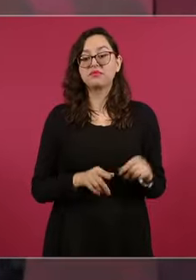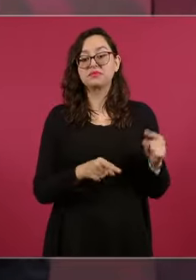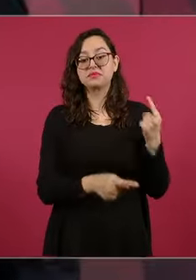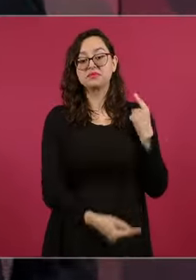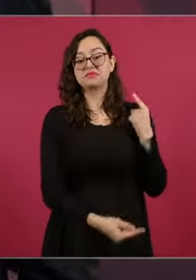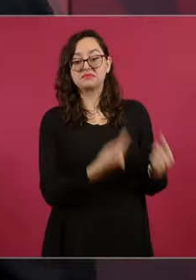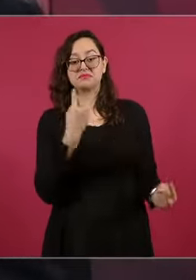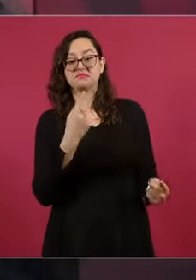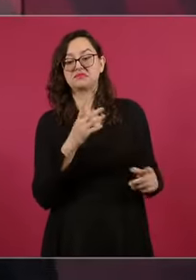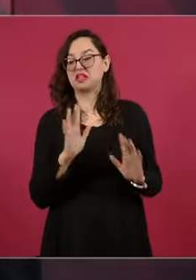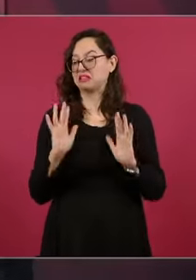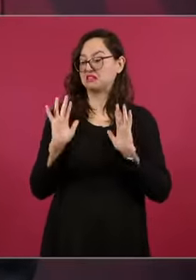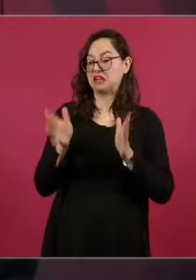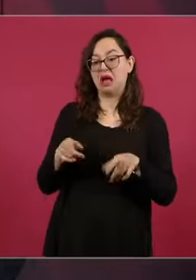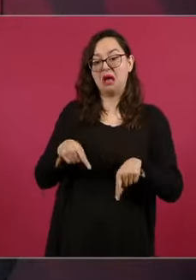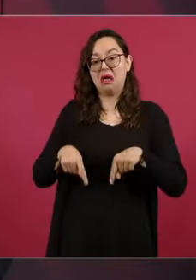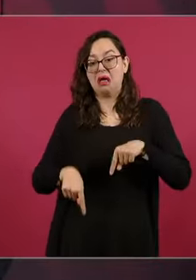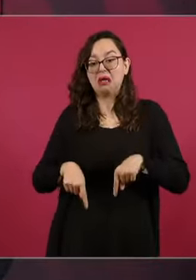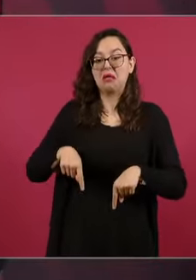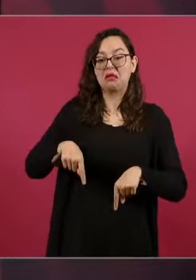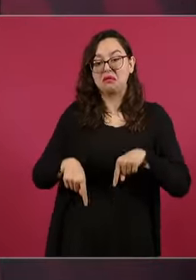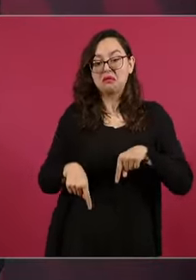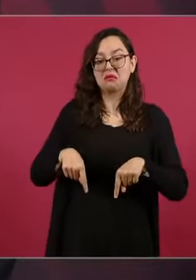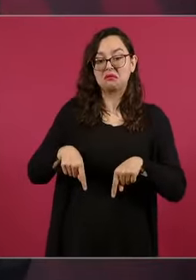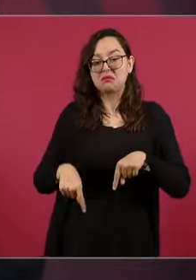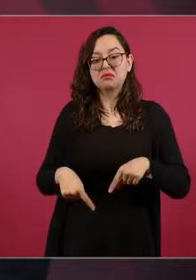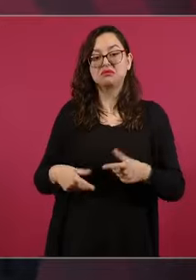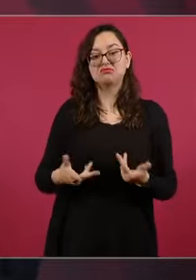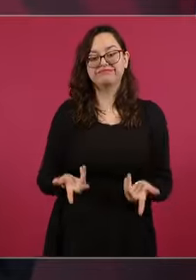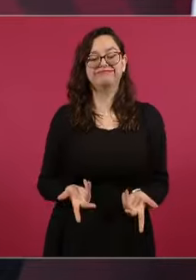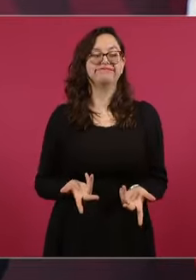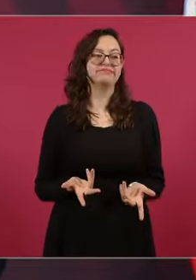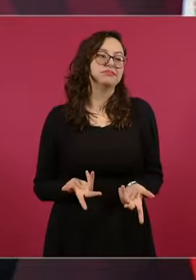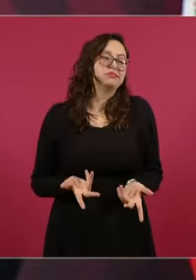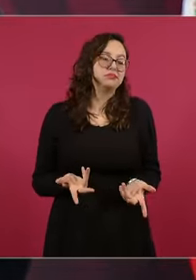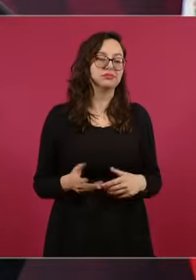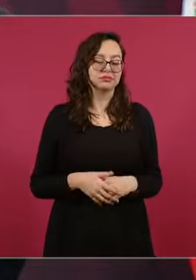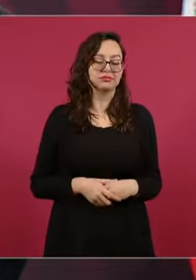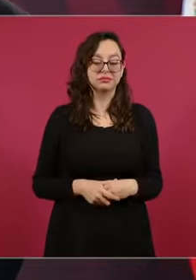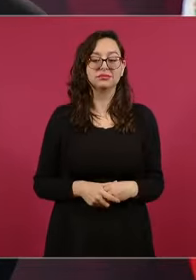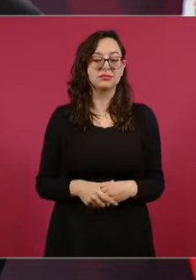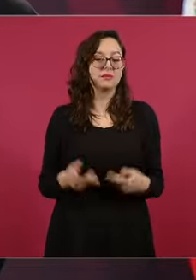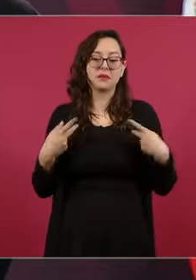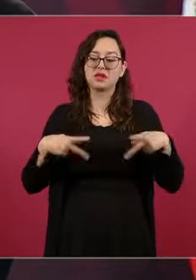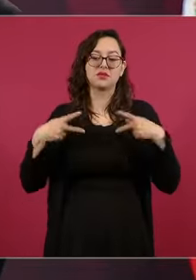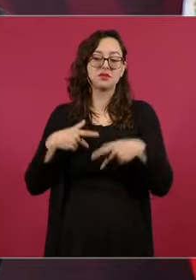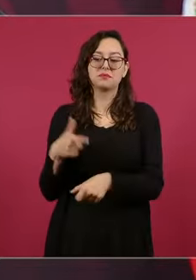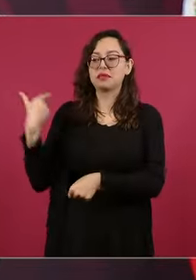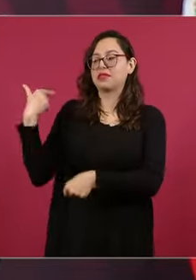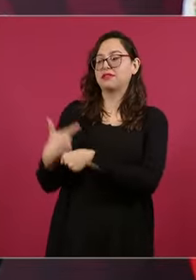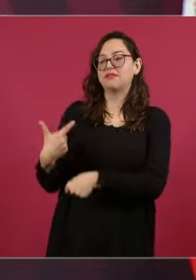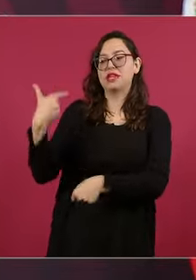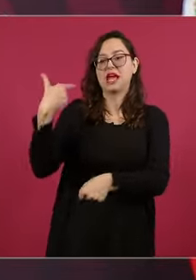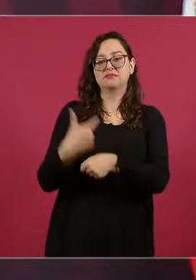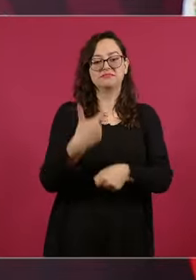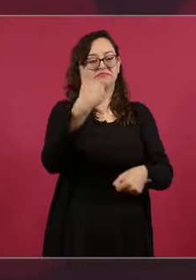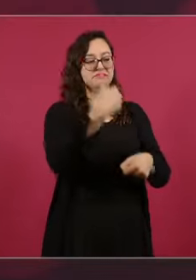estoy sambo, ¿no? Pues aunque yo me disfrace, me identifican.